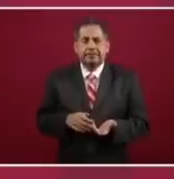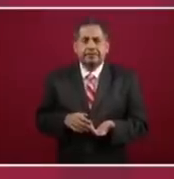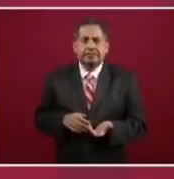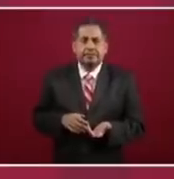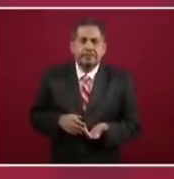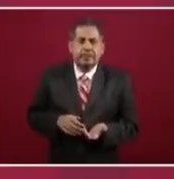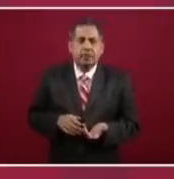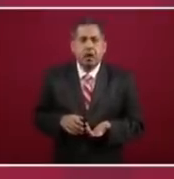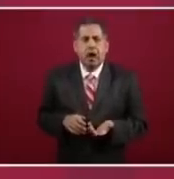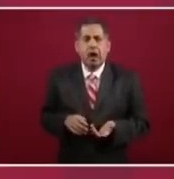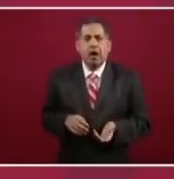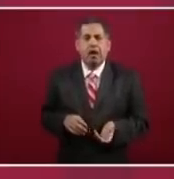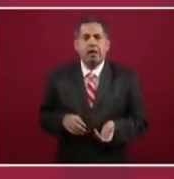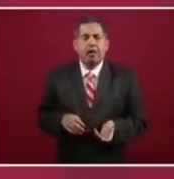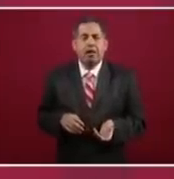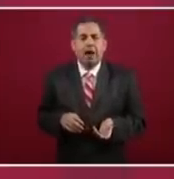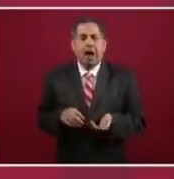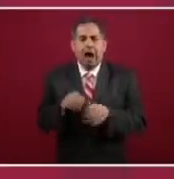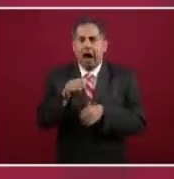saleh